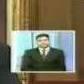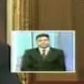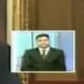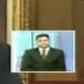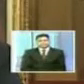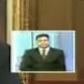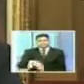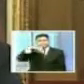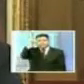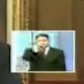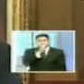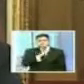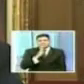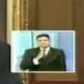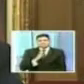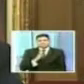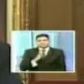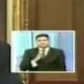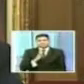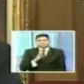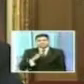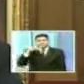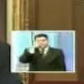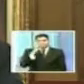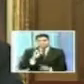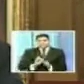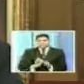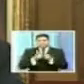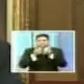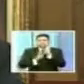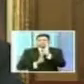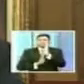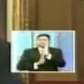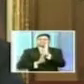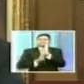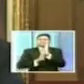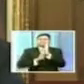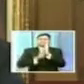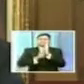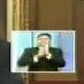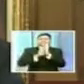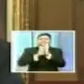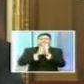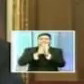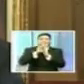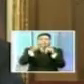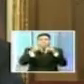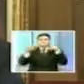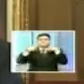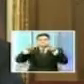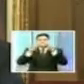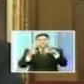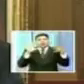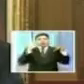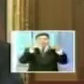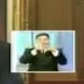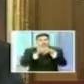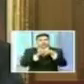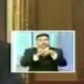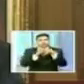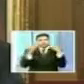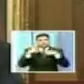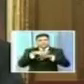El Brasil que empezó a emerger como una gran potencia de paz, de unión, de integración, de